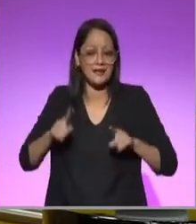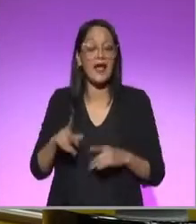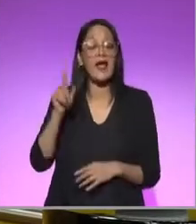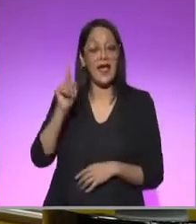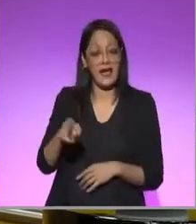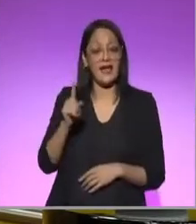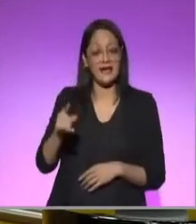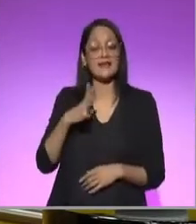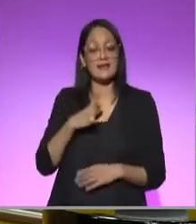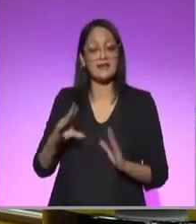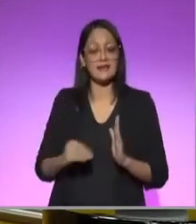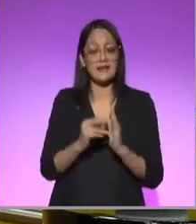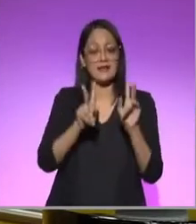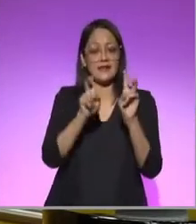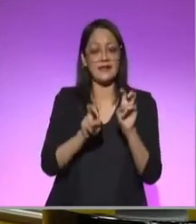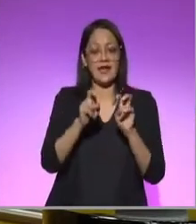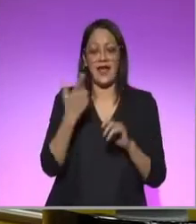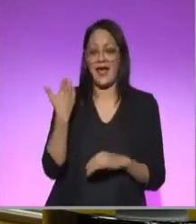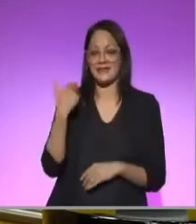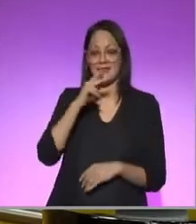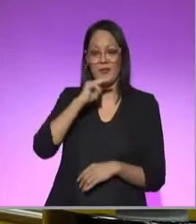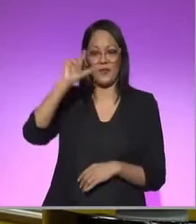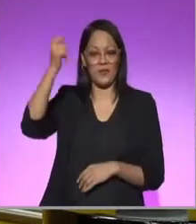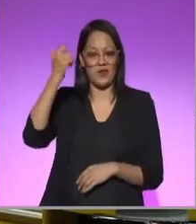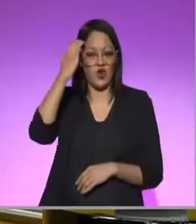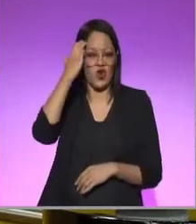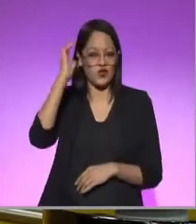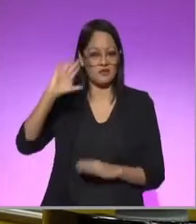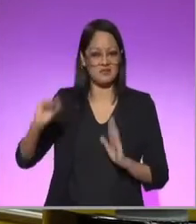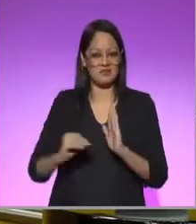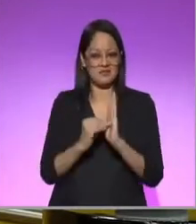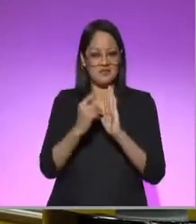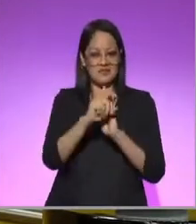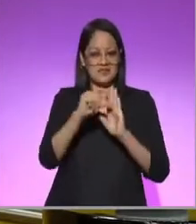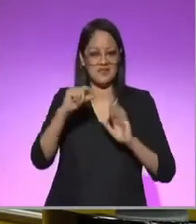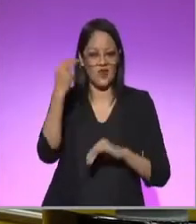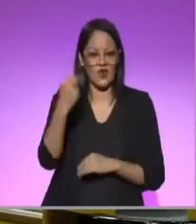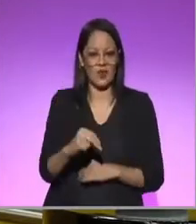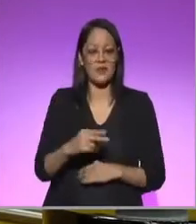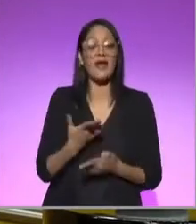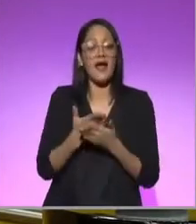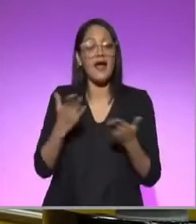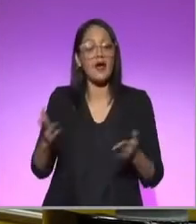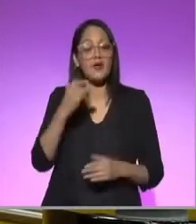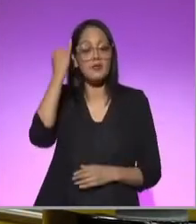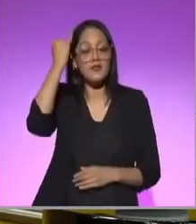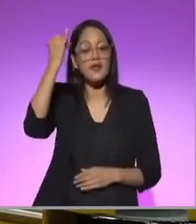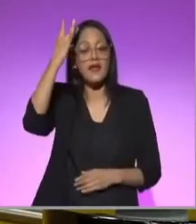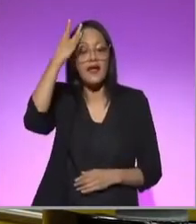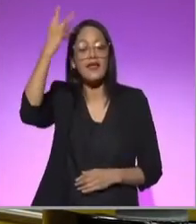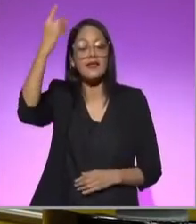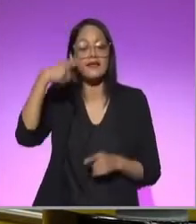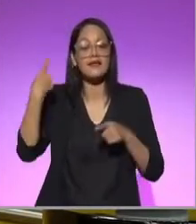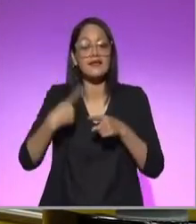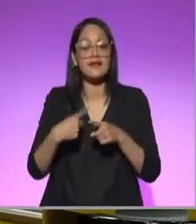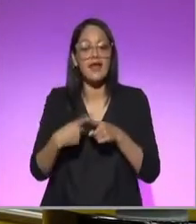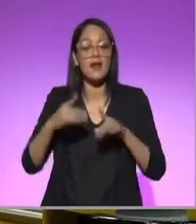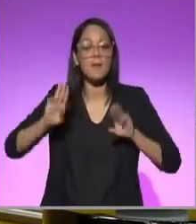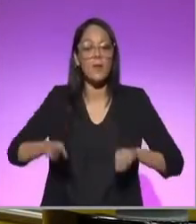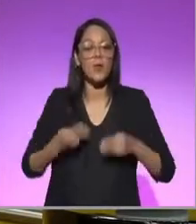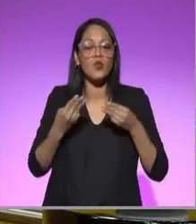Lolia Yuma, a quien conocimos hace poquito también. Pues adivinen quién compuso la música y produjo el